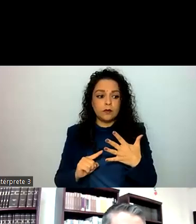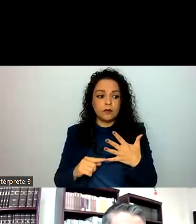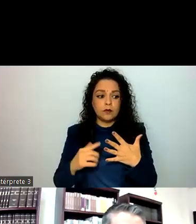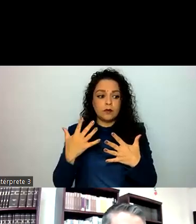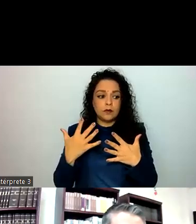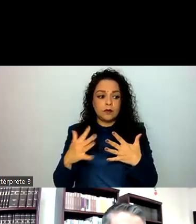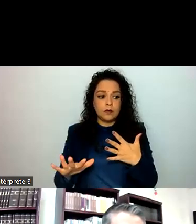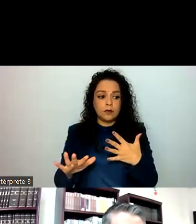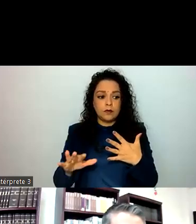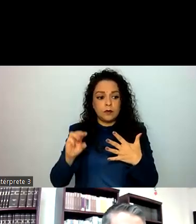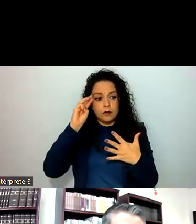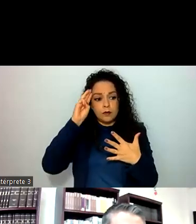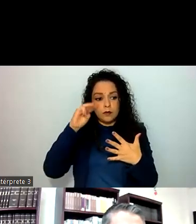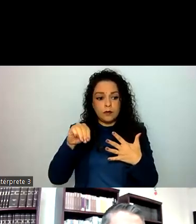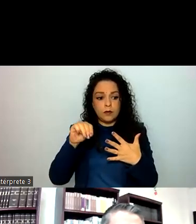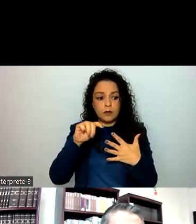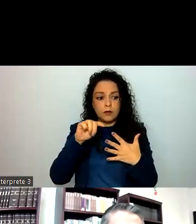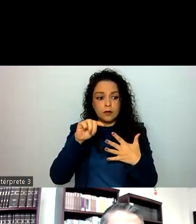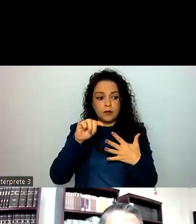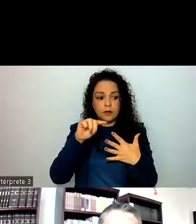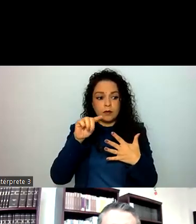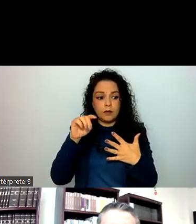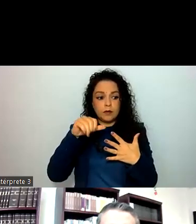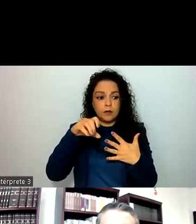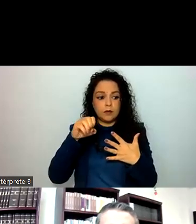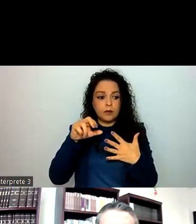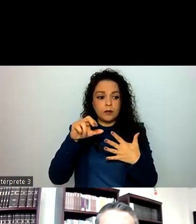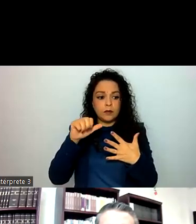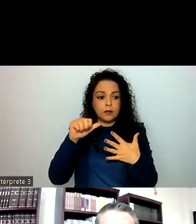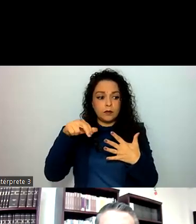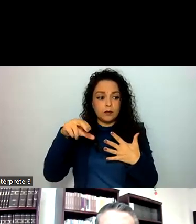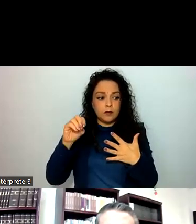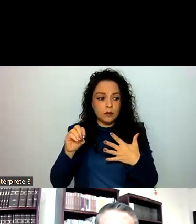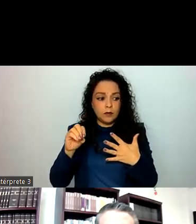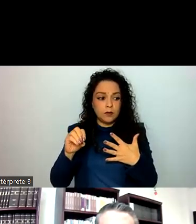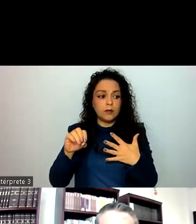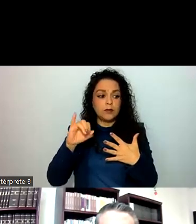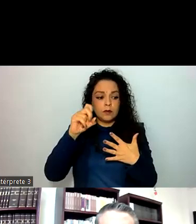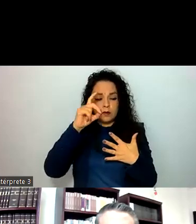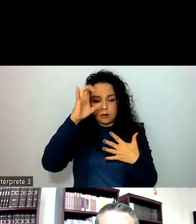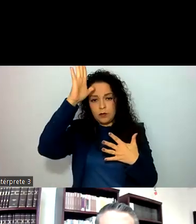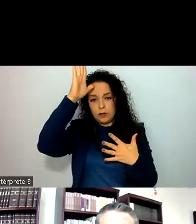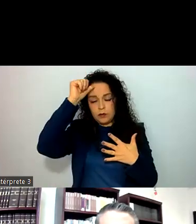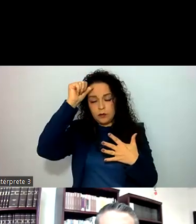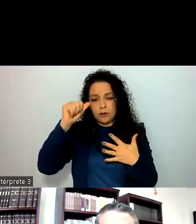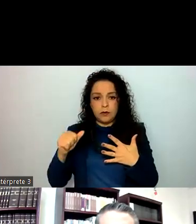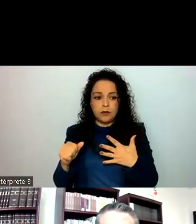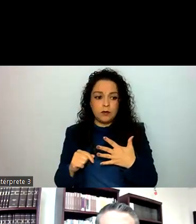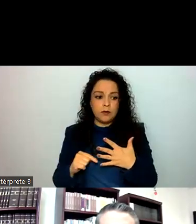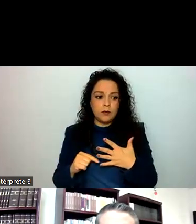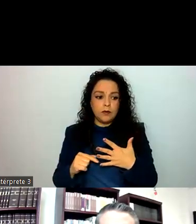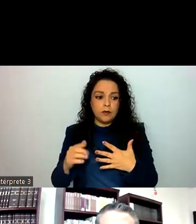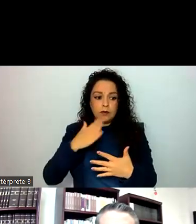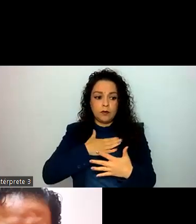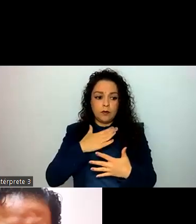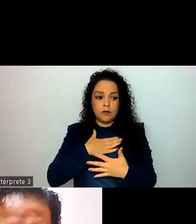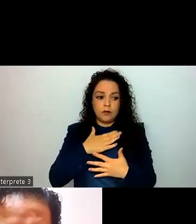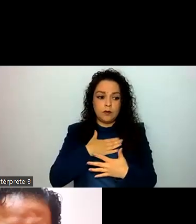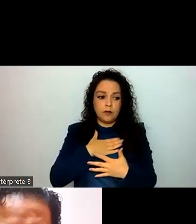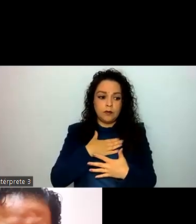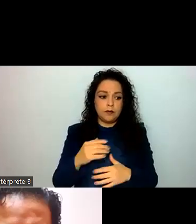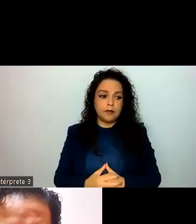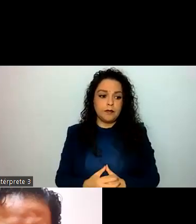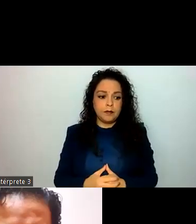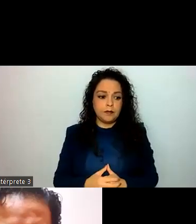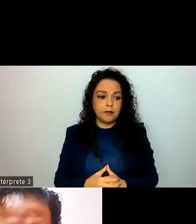Maestro Alejandro Serrano Pastor. Alejandro Serrano, a favor. De la Voz, a favor. Maestro Omar